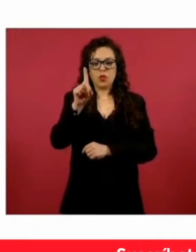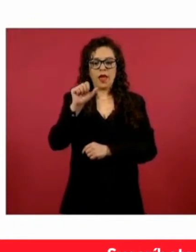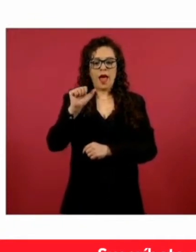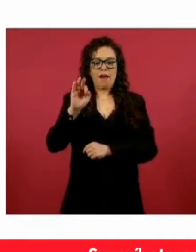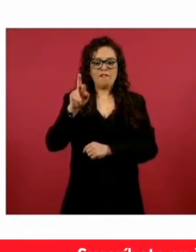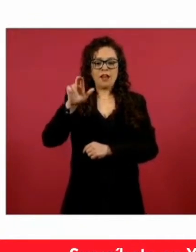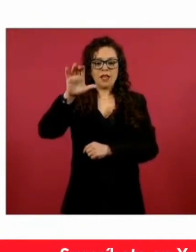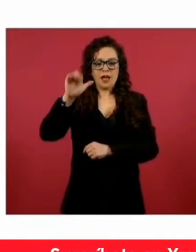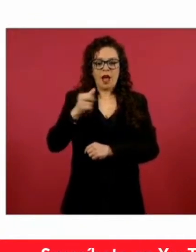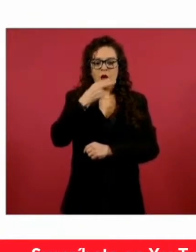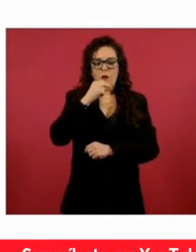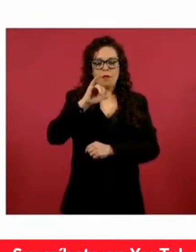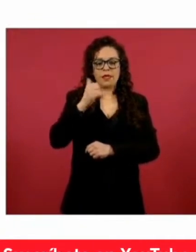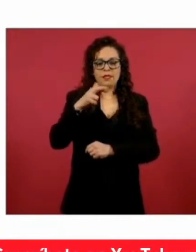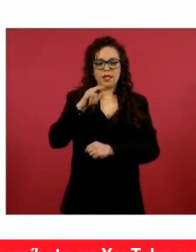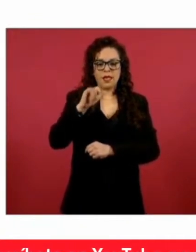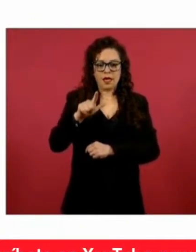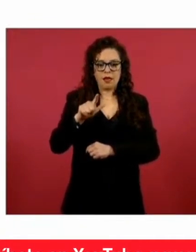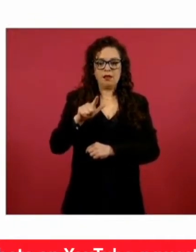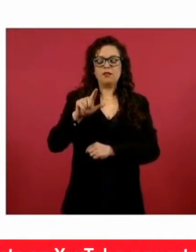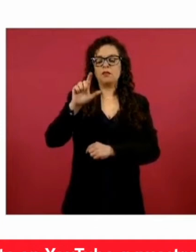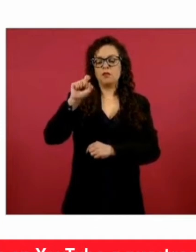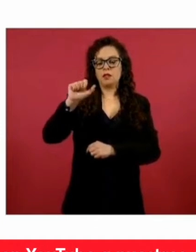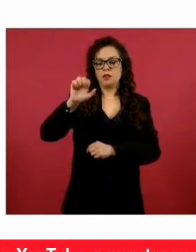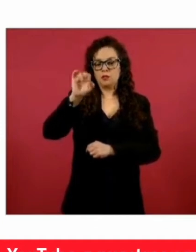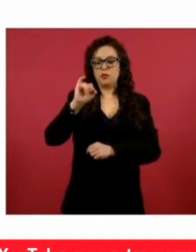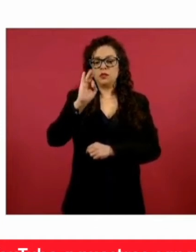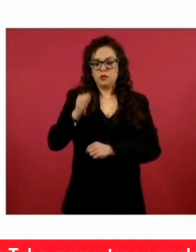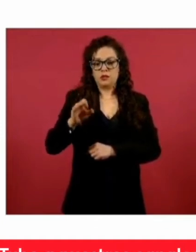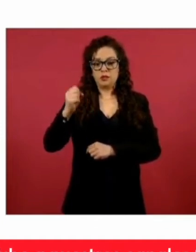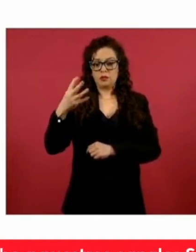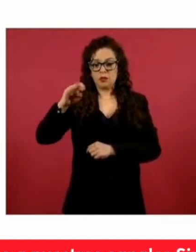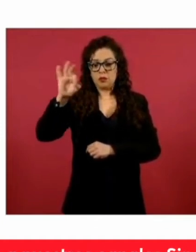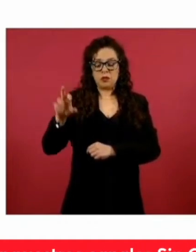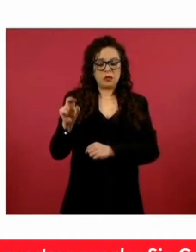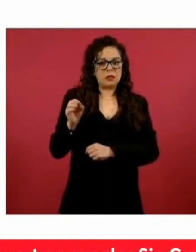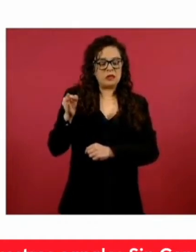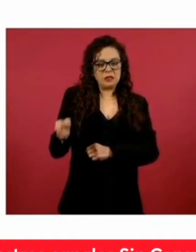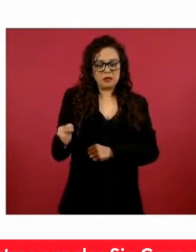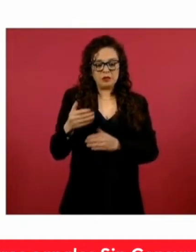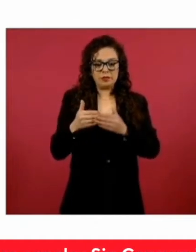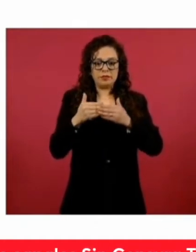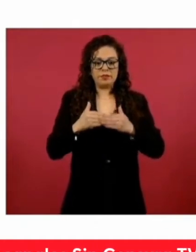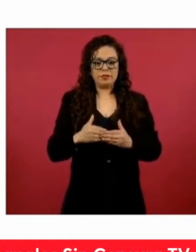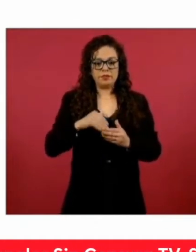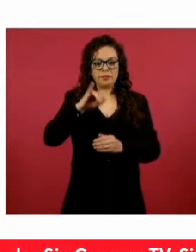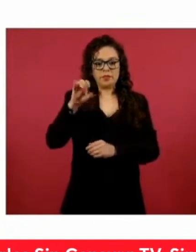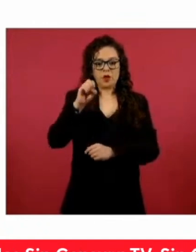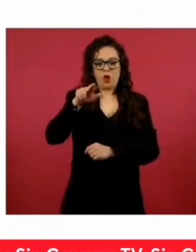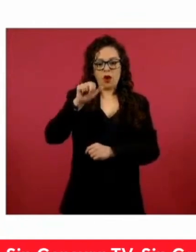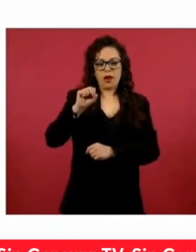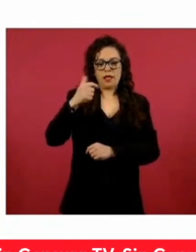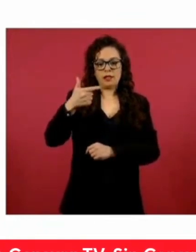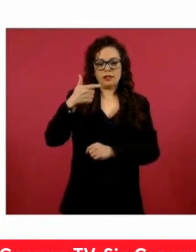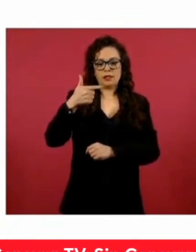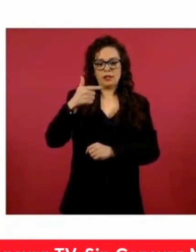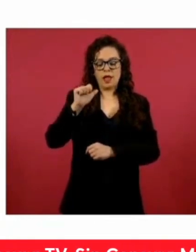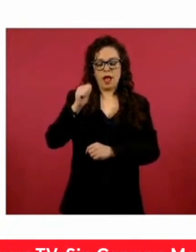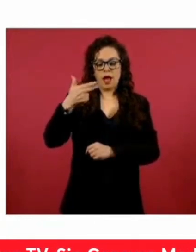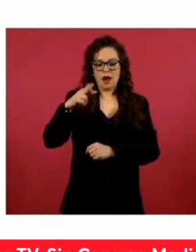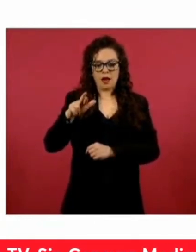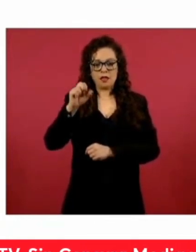tiene el 26% de aceptación y el 64% de rechazo. Jonas Gahr Store de Noruega tiene